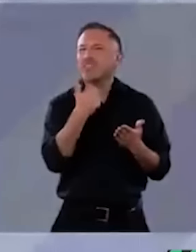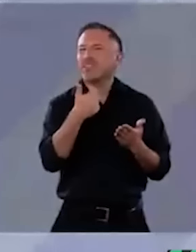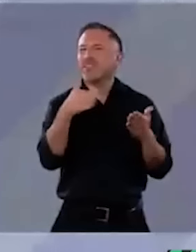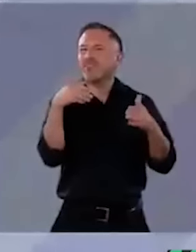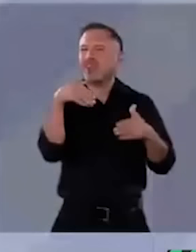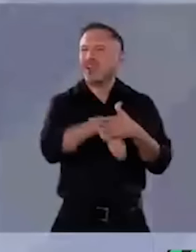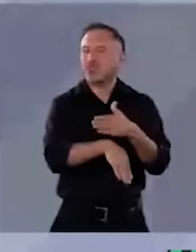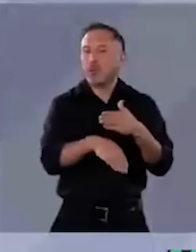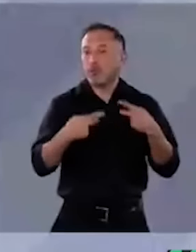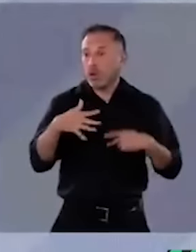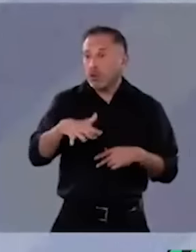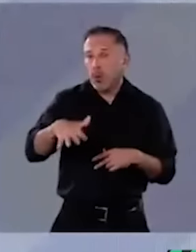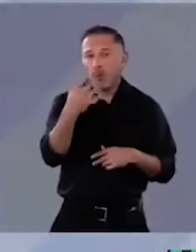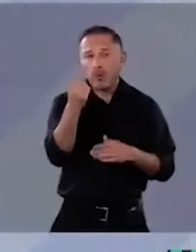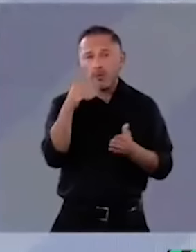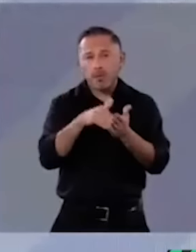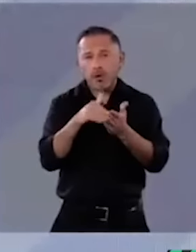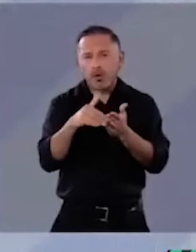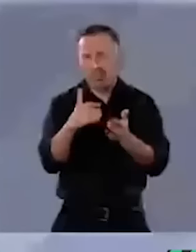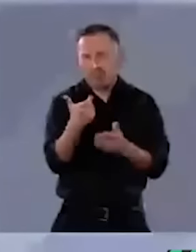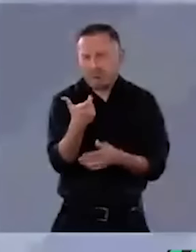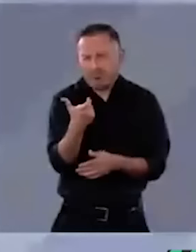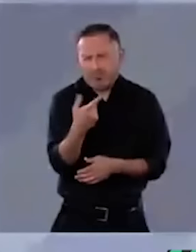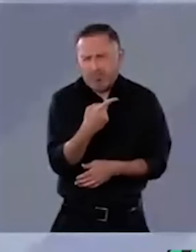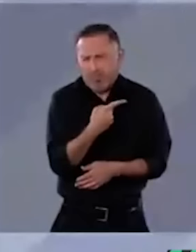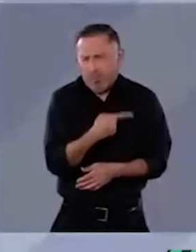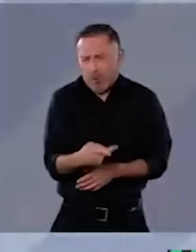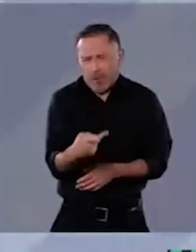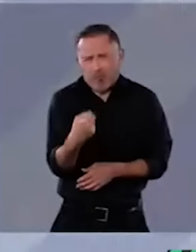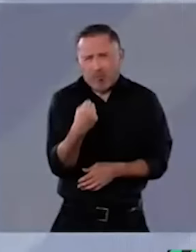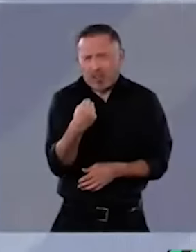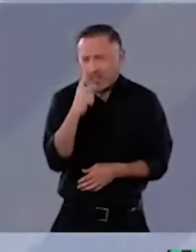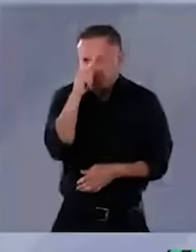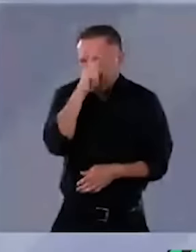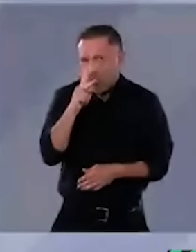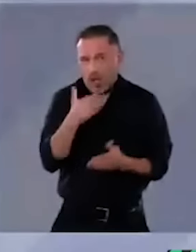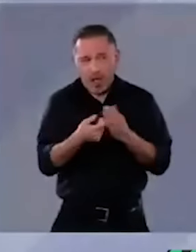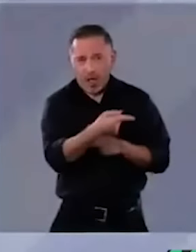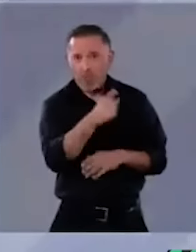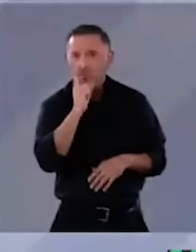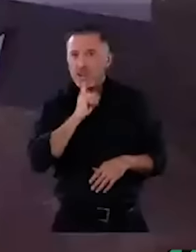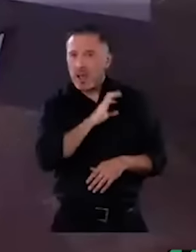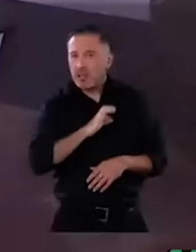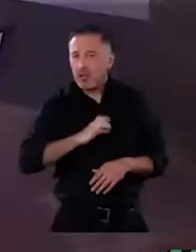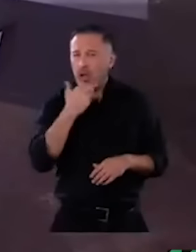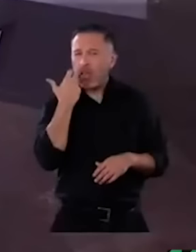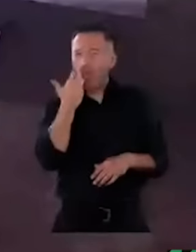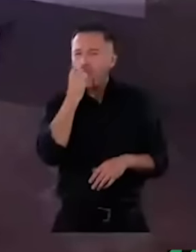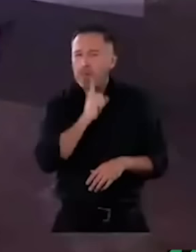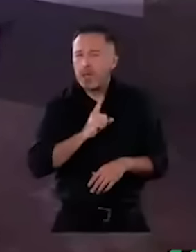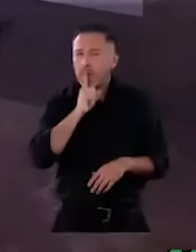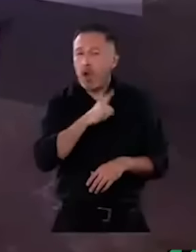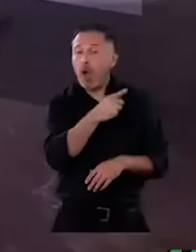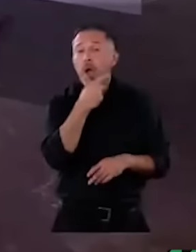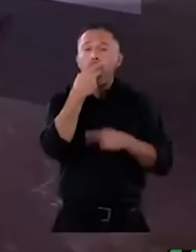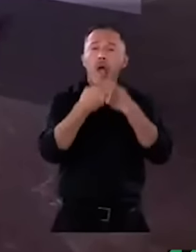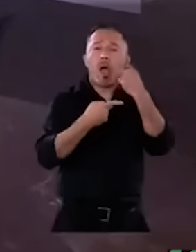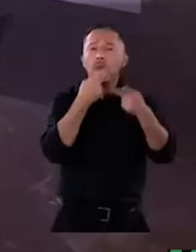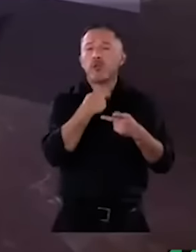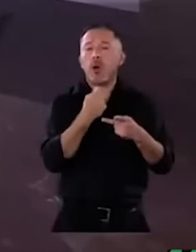de personas en pobreza extrema. Aquí la candidata de las mentiras se la pasa diciendo que vamos a quitar los programas